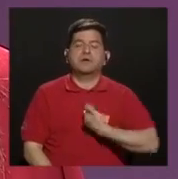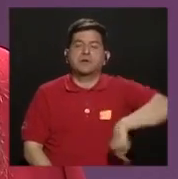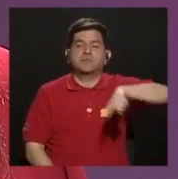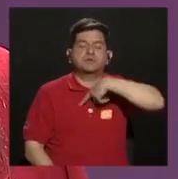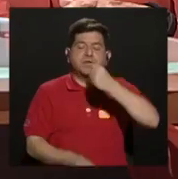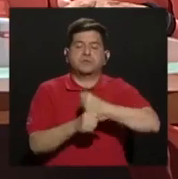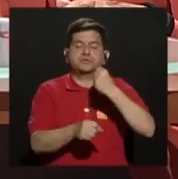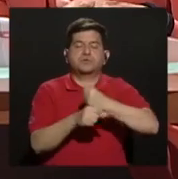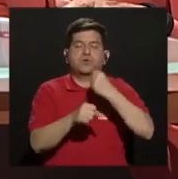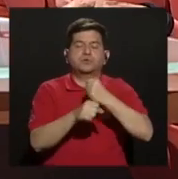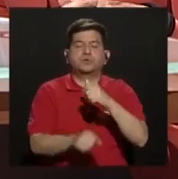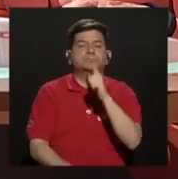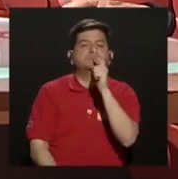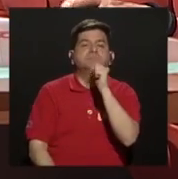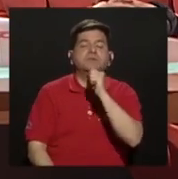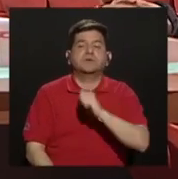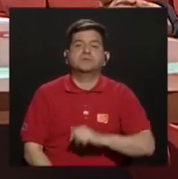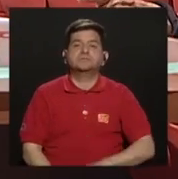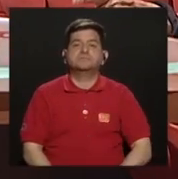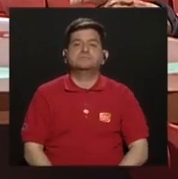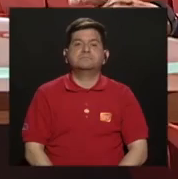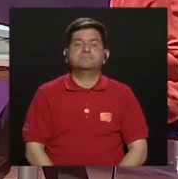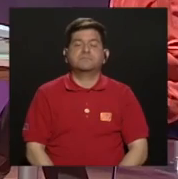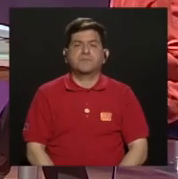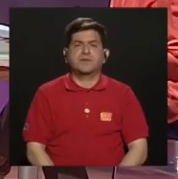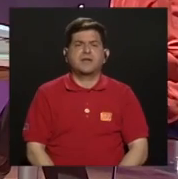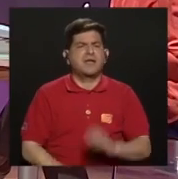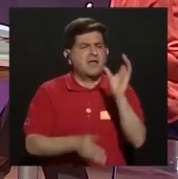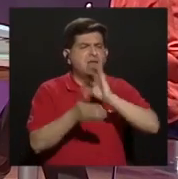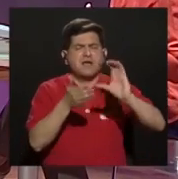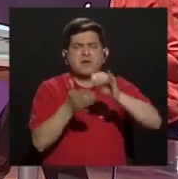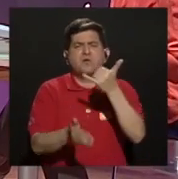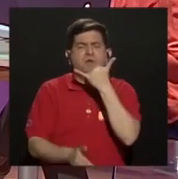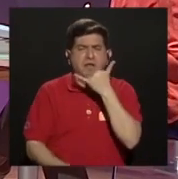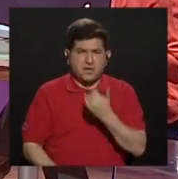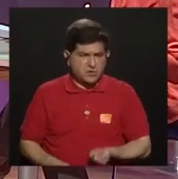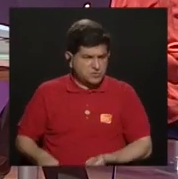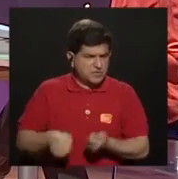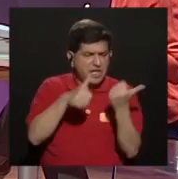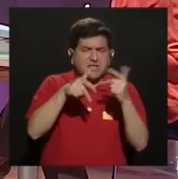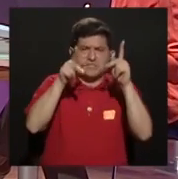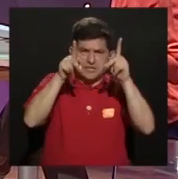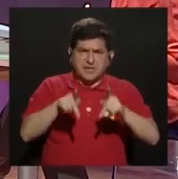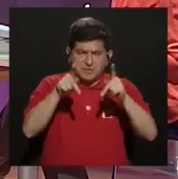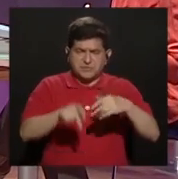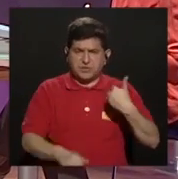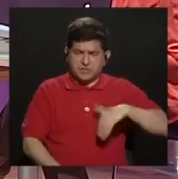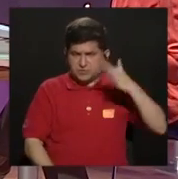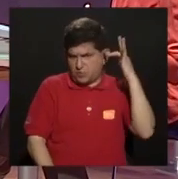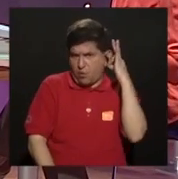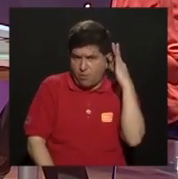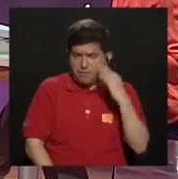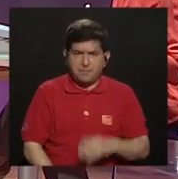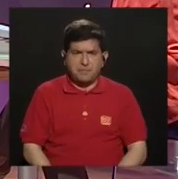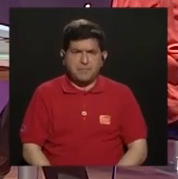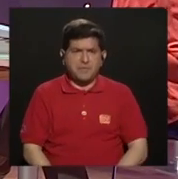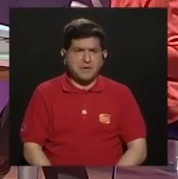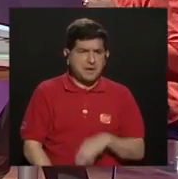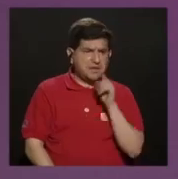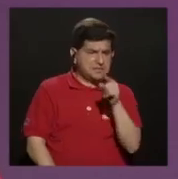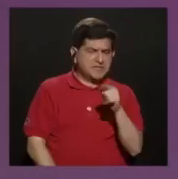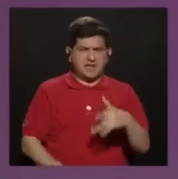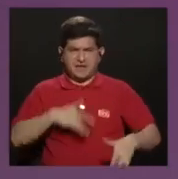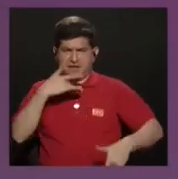dar empleo. Claro. ¿Qué está pasando en los colegios de secundaria? ¿Expulsan a los muchachos y a las muchachas